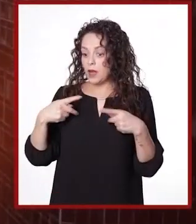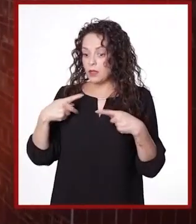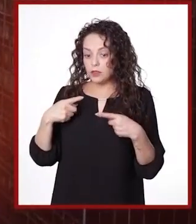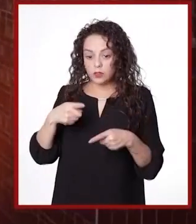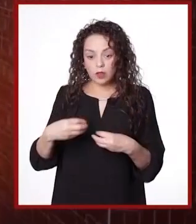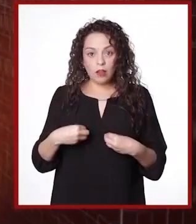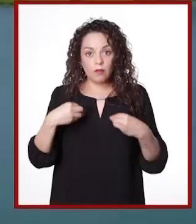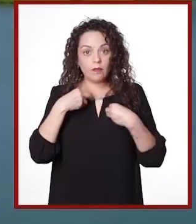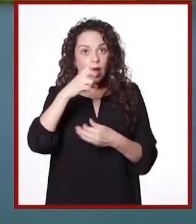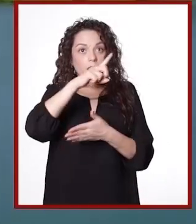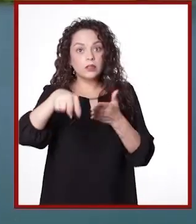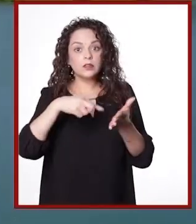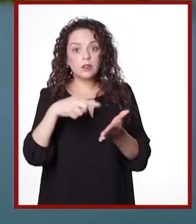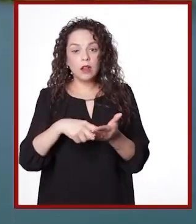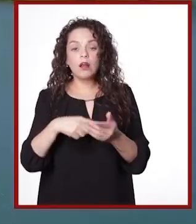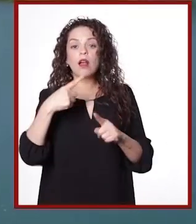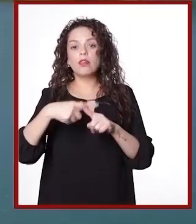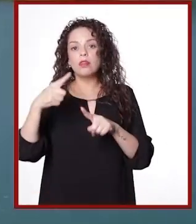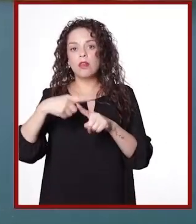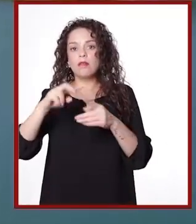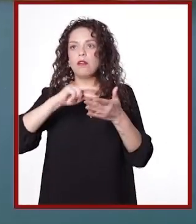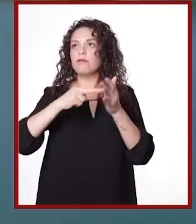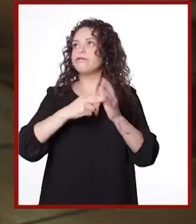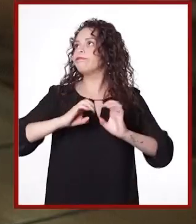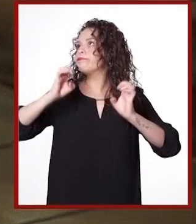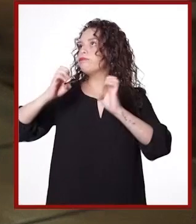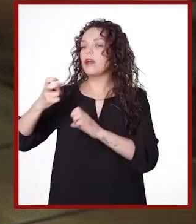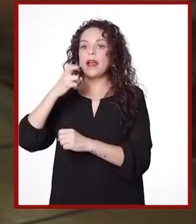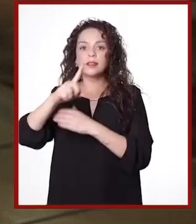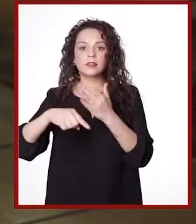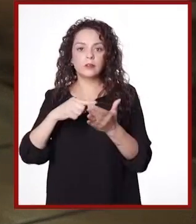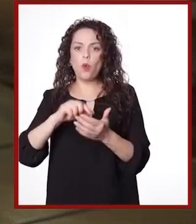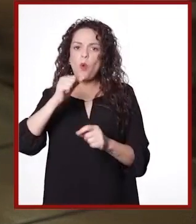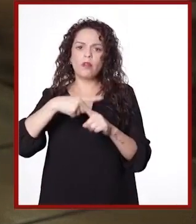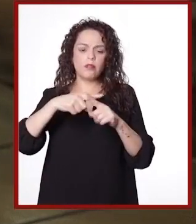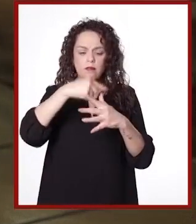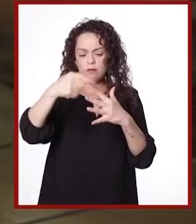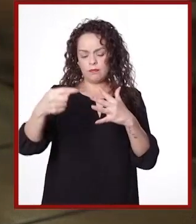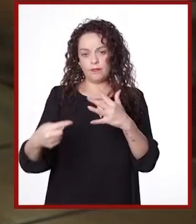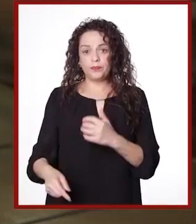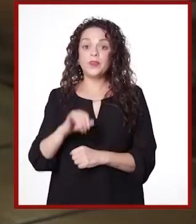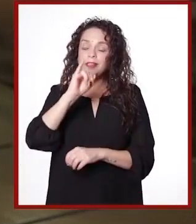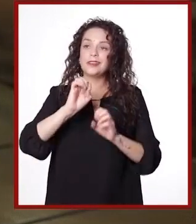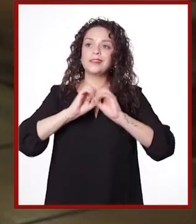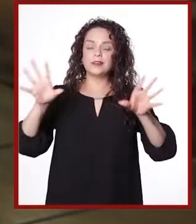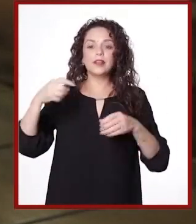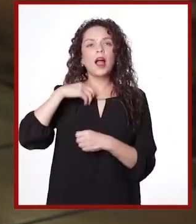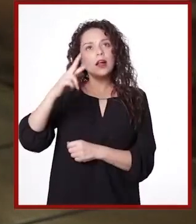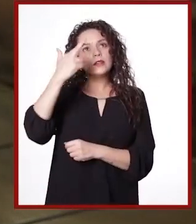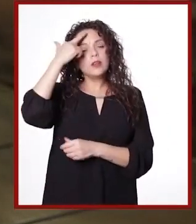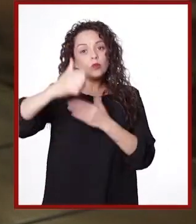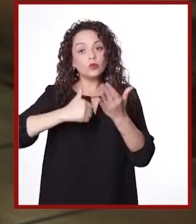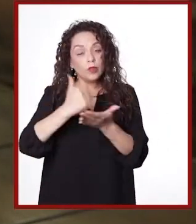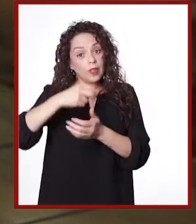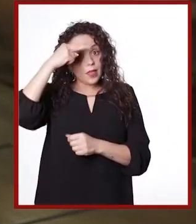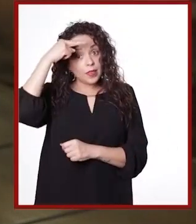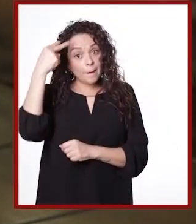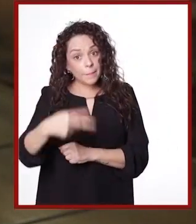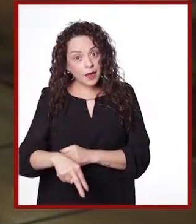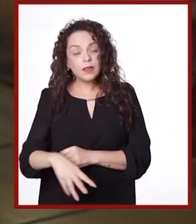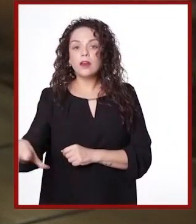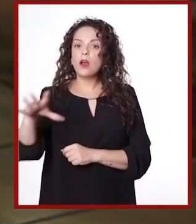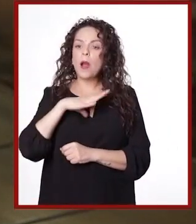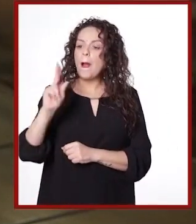y la arquitectura de cada sitio, entre otros factores. Claro, ahora recuerdo que en la Ciudad de México, precisamente,